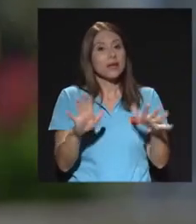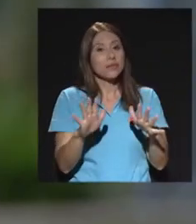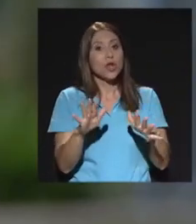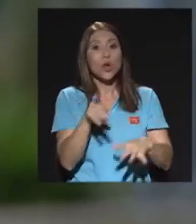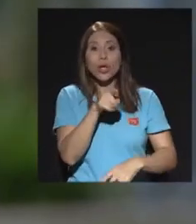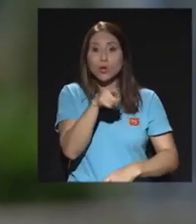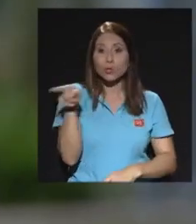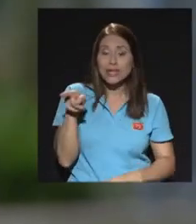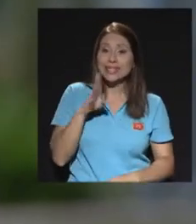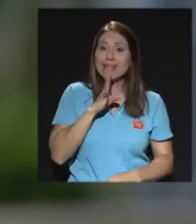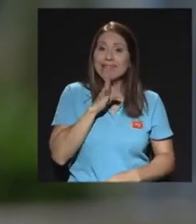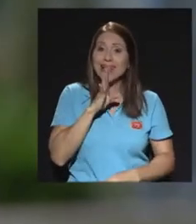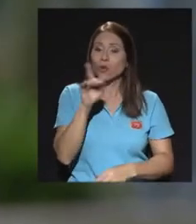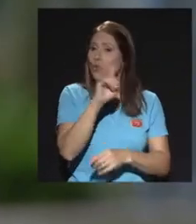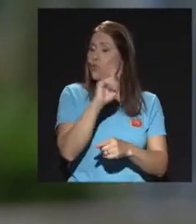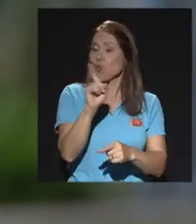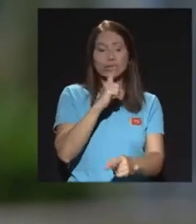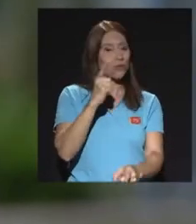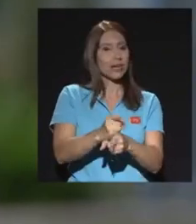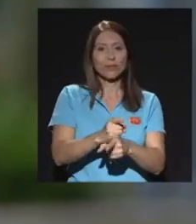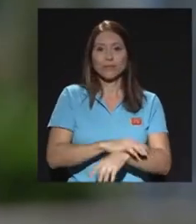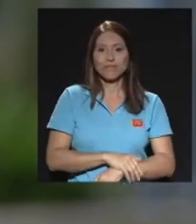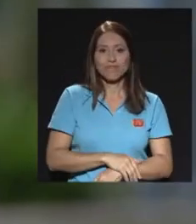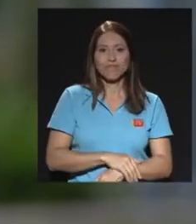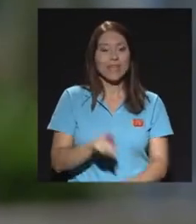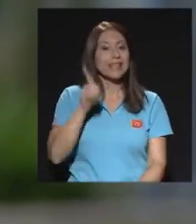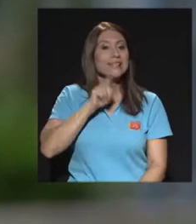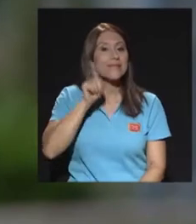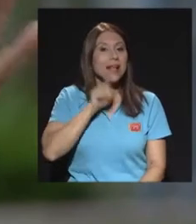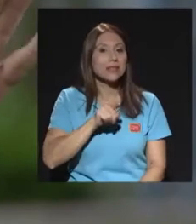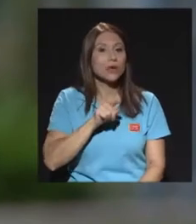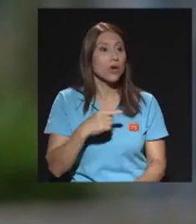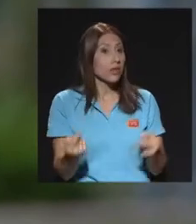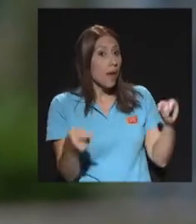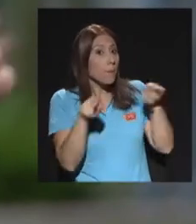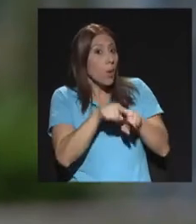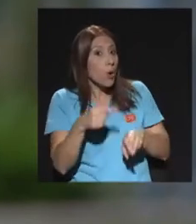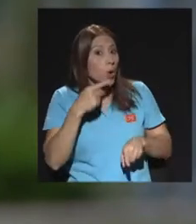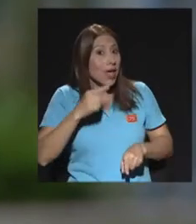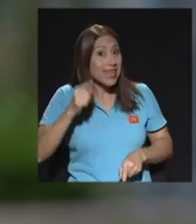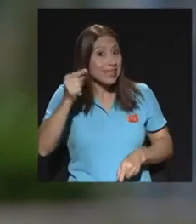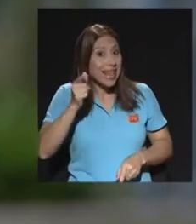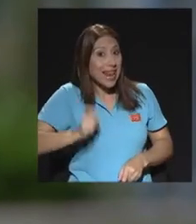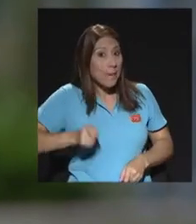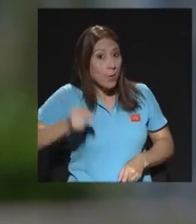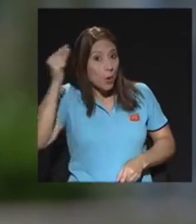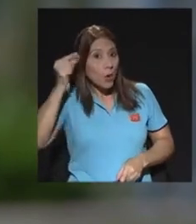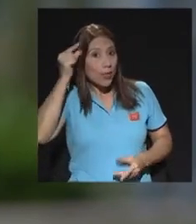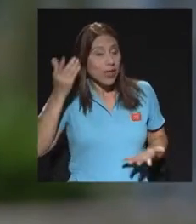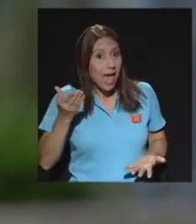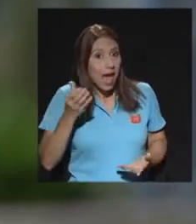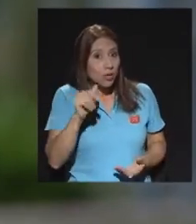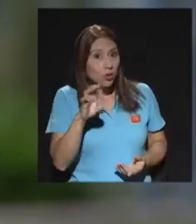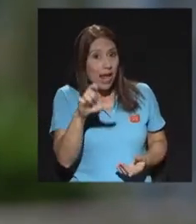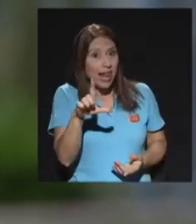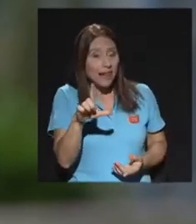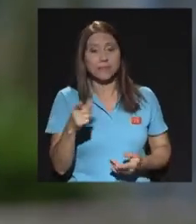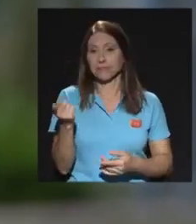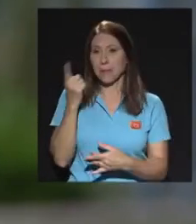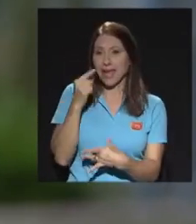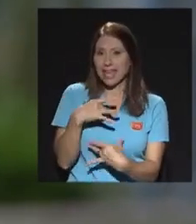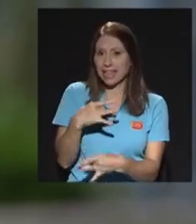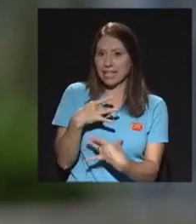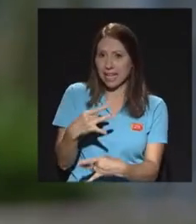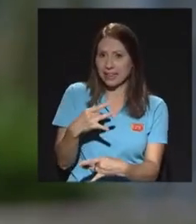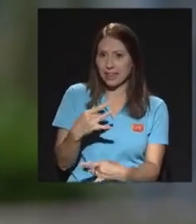hablando ustedes no es correcto, es falso. Tampoco lo que dice Contraloría es SUTEL. Vea qué interesante. Doña Andrea